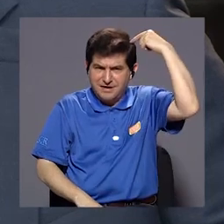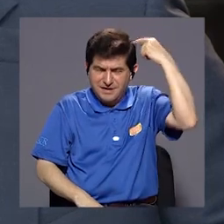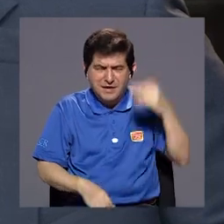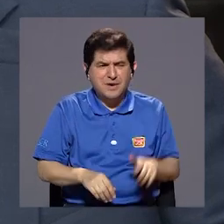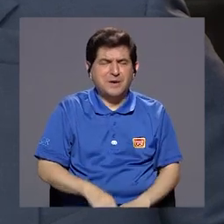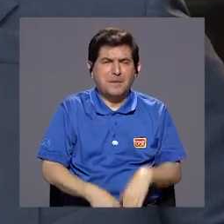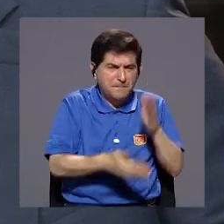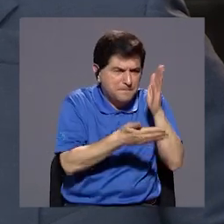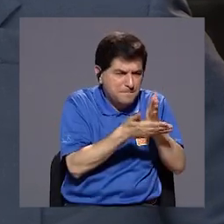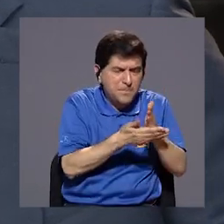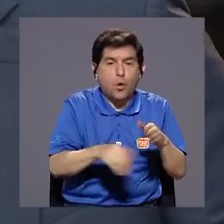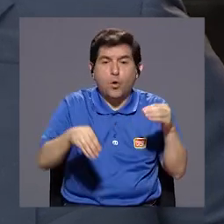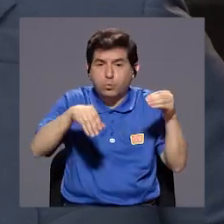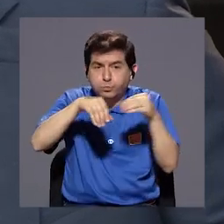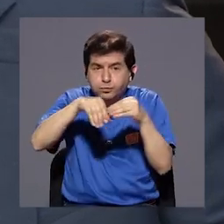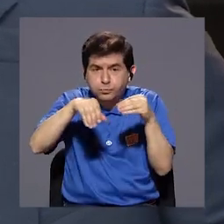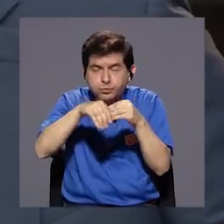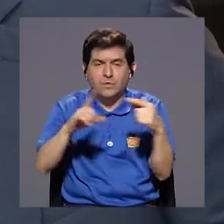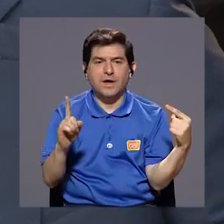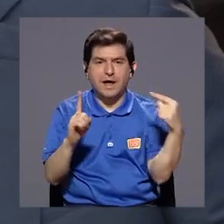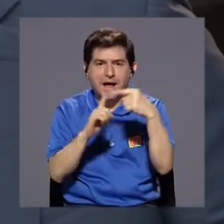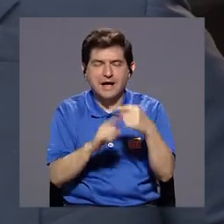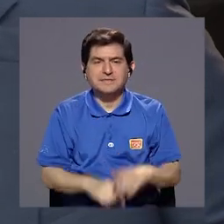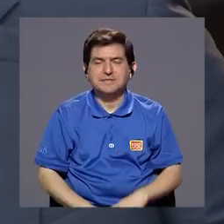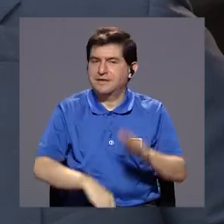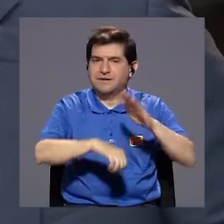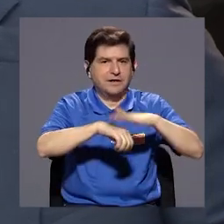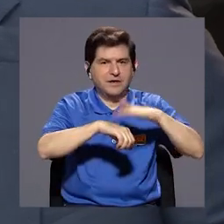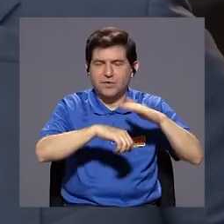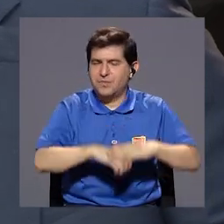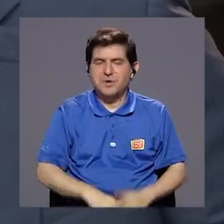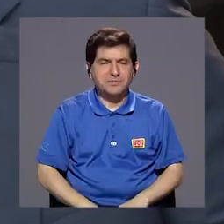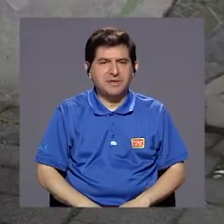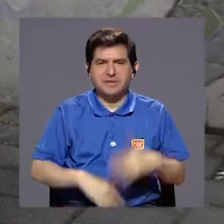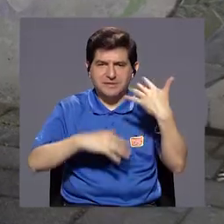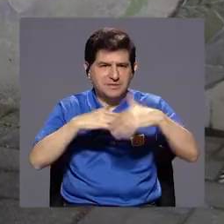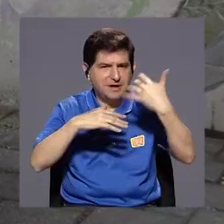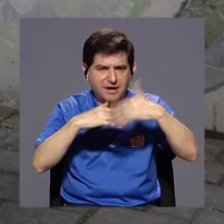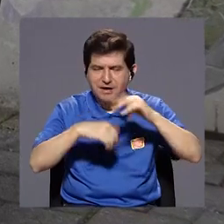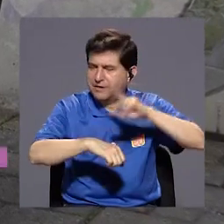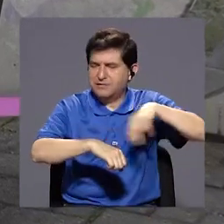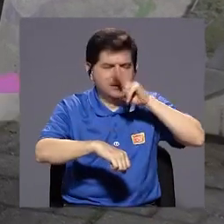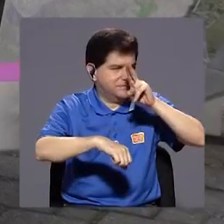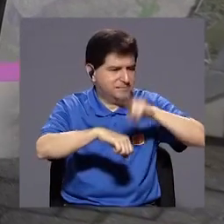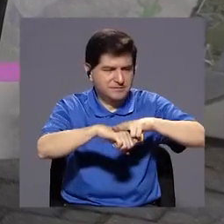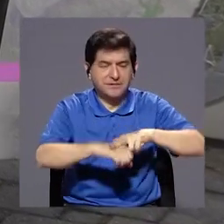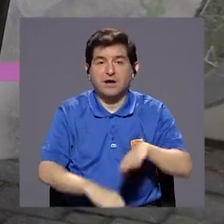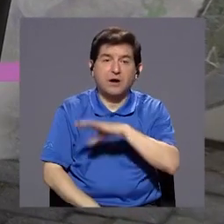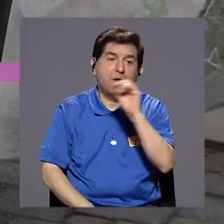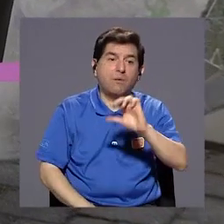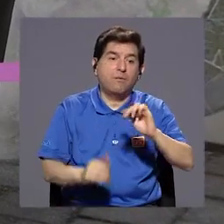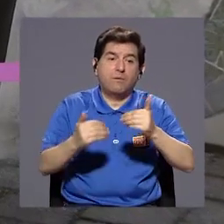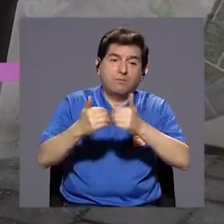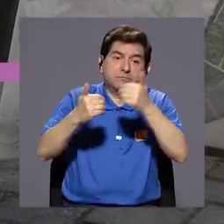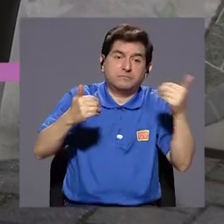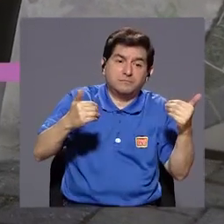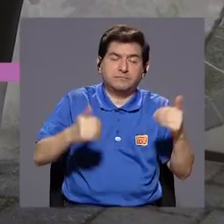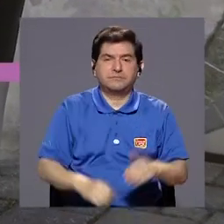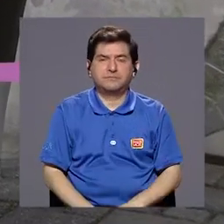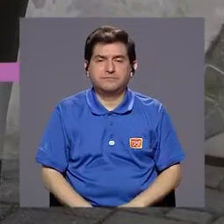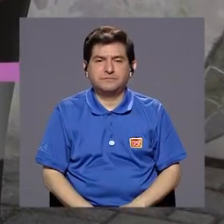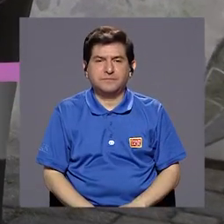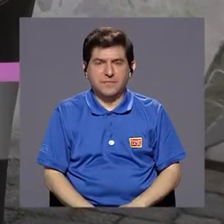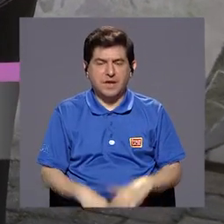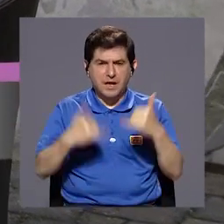vayan obstruyendo poco a poco hasta producir un coagulito que obstruye el flujo sanguíneo normal. O por otro lado,